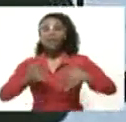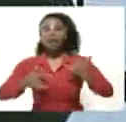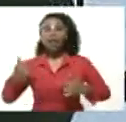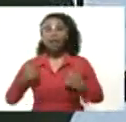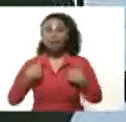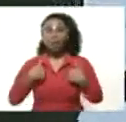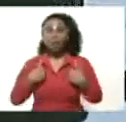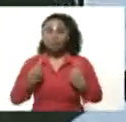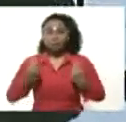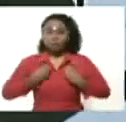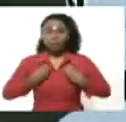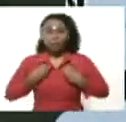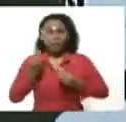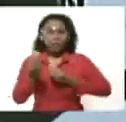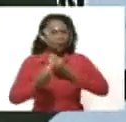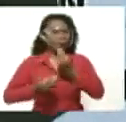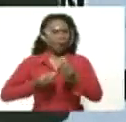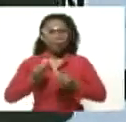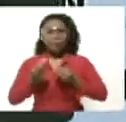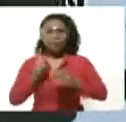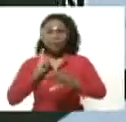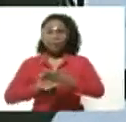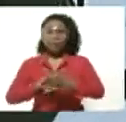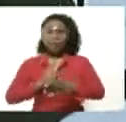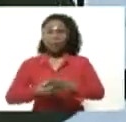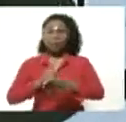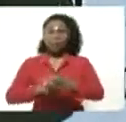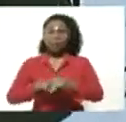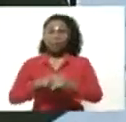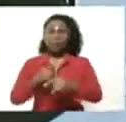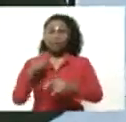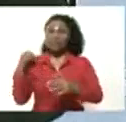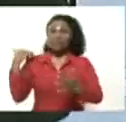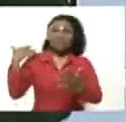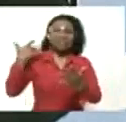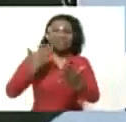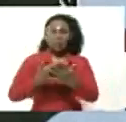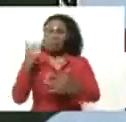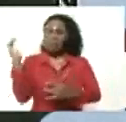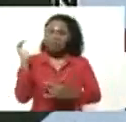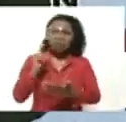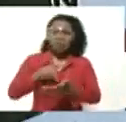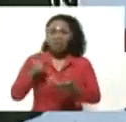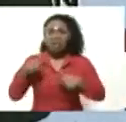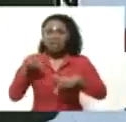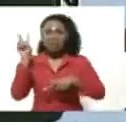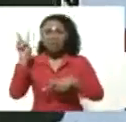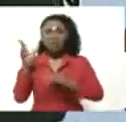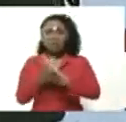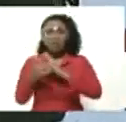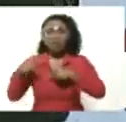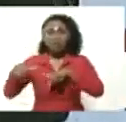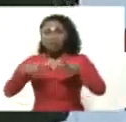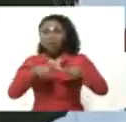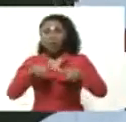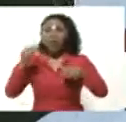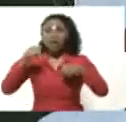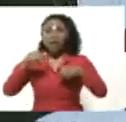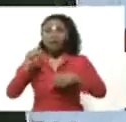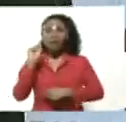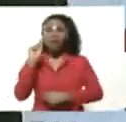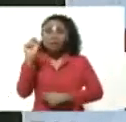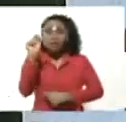como, después de mucho tiempo sin venir a Venezuela, como un acto que tiene lugar en un momento donde creo que hay un punto de